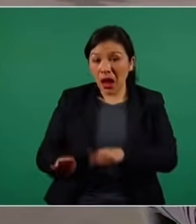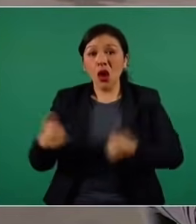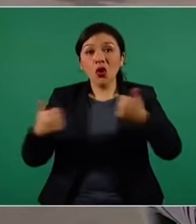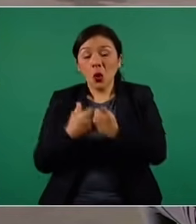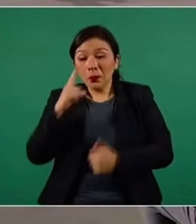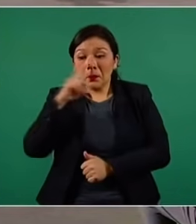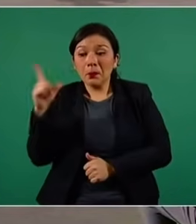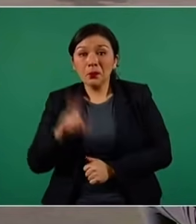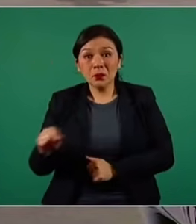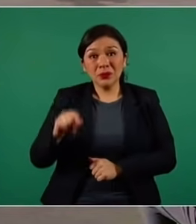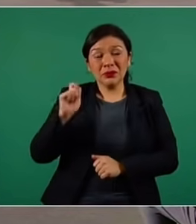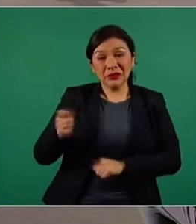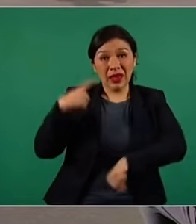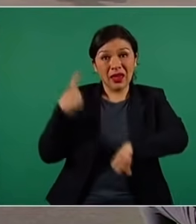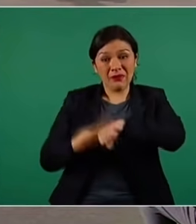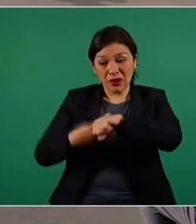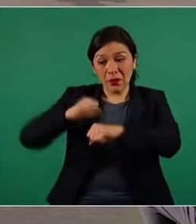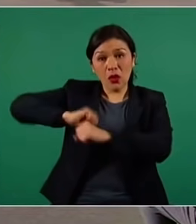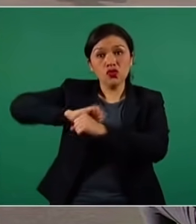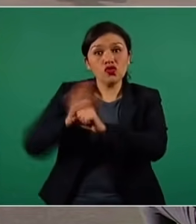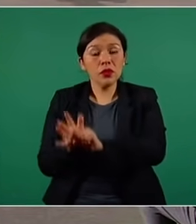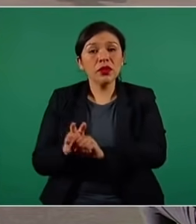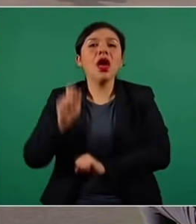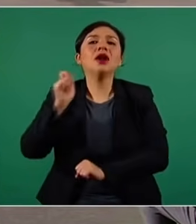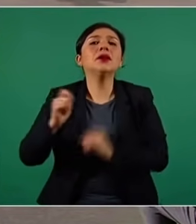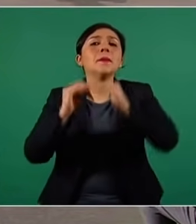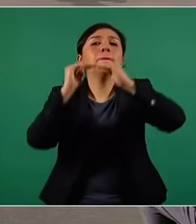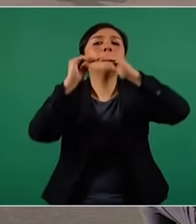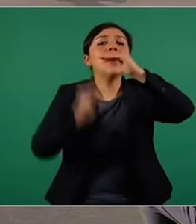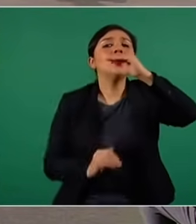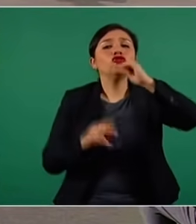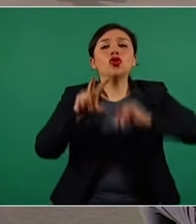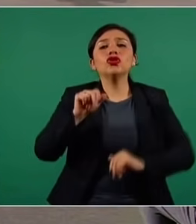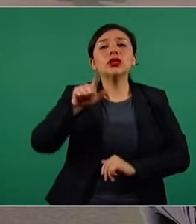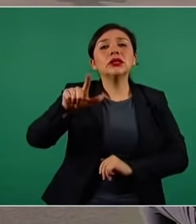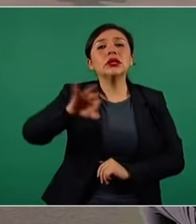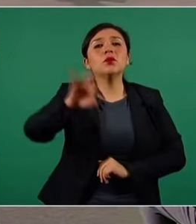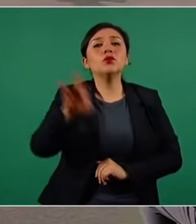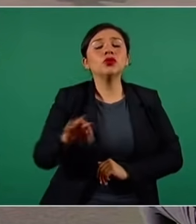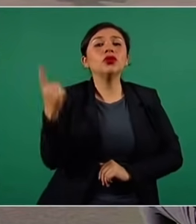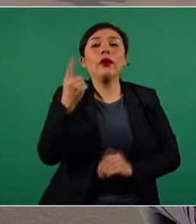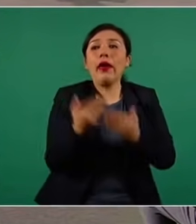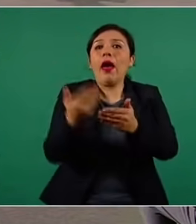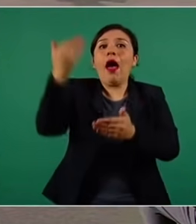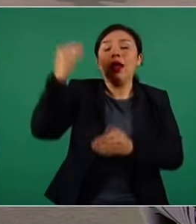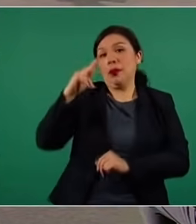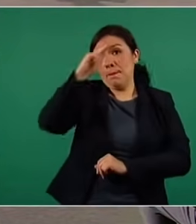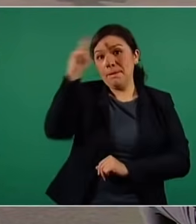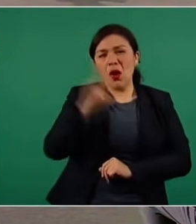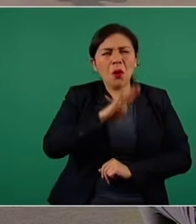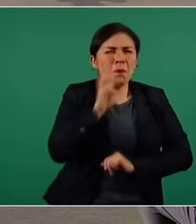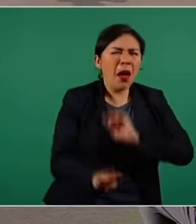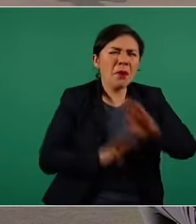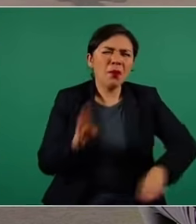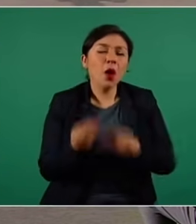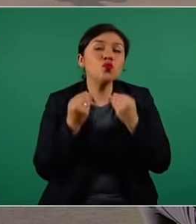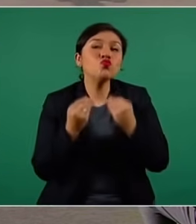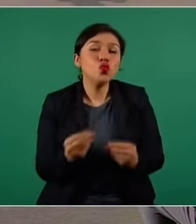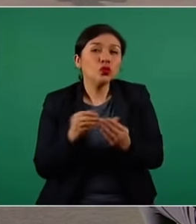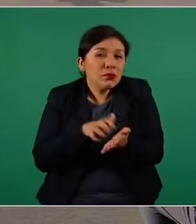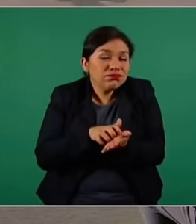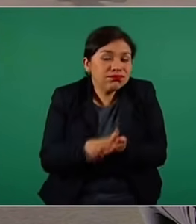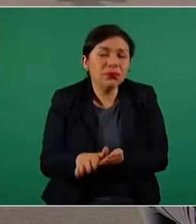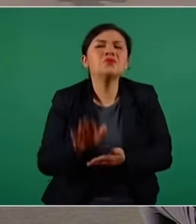es 87 por ciento menos que el punto máximo que tuvimos en ese momento cuál es la razón